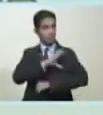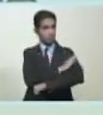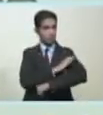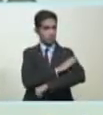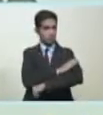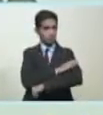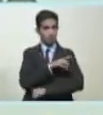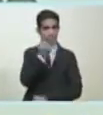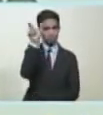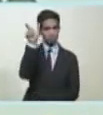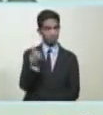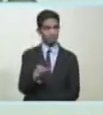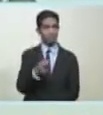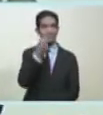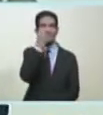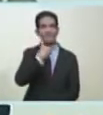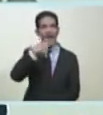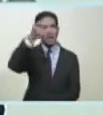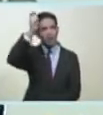al cual siempre he respetado.